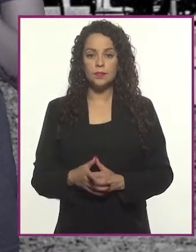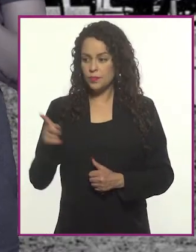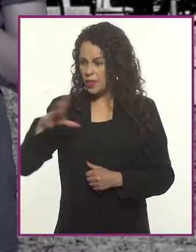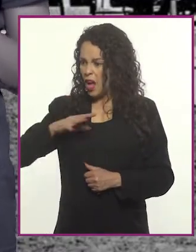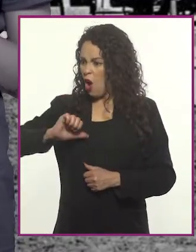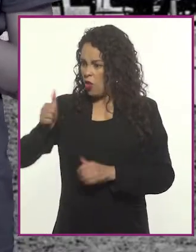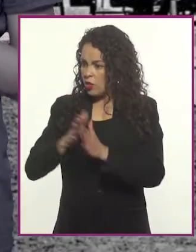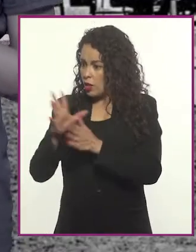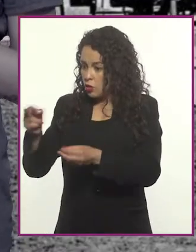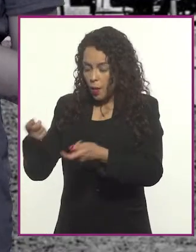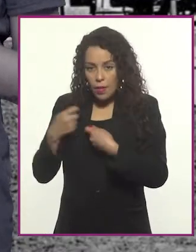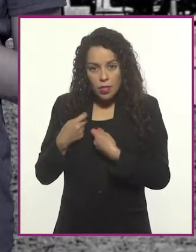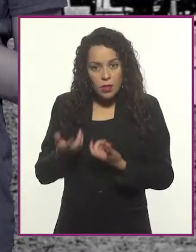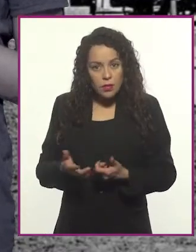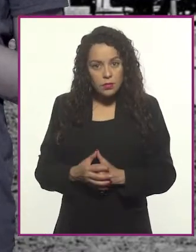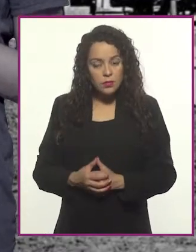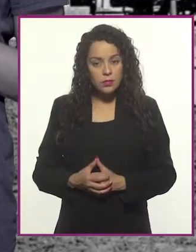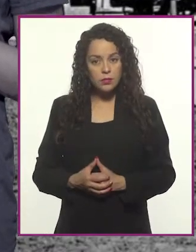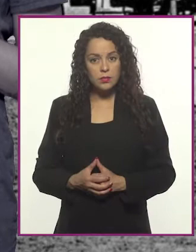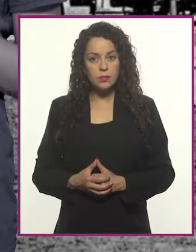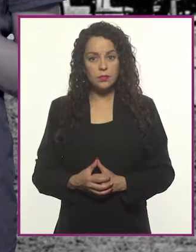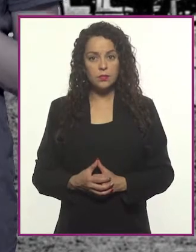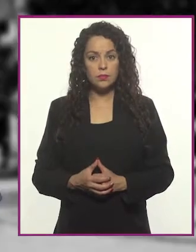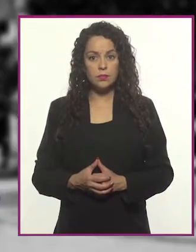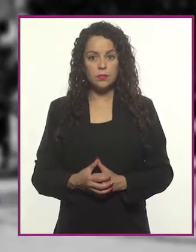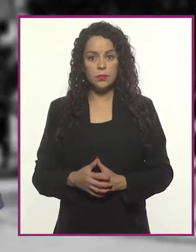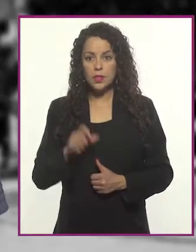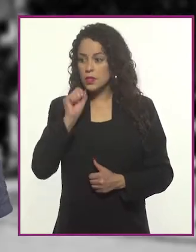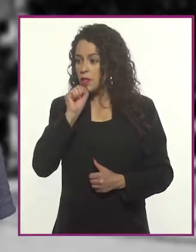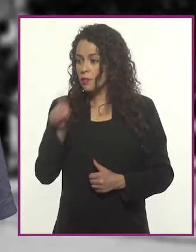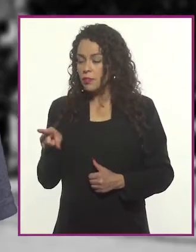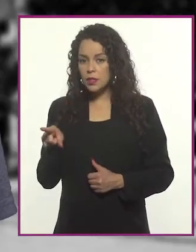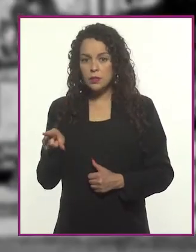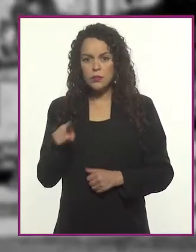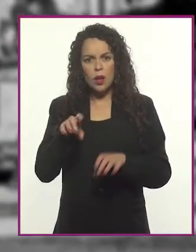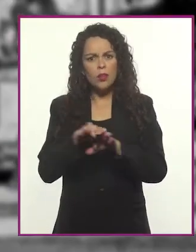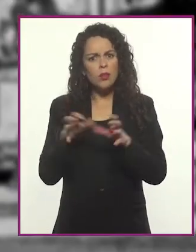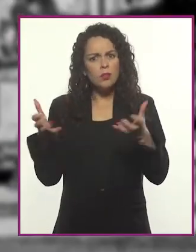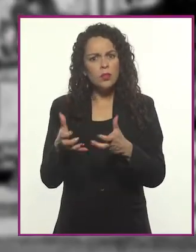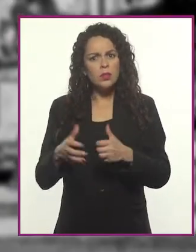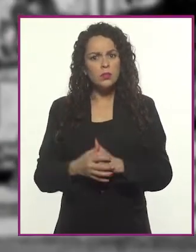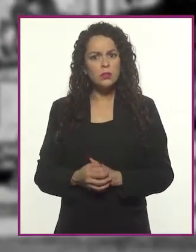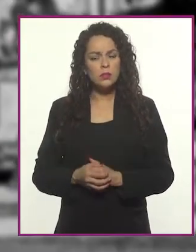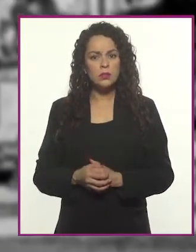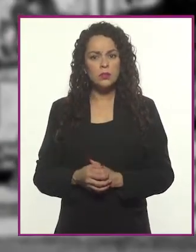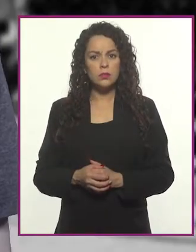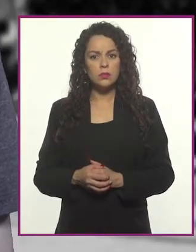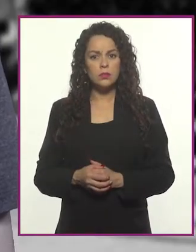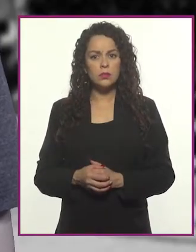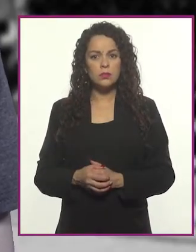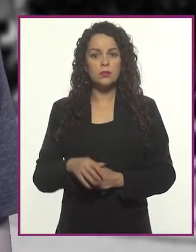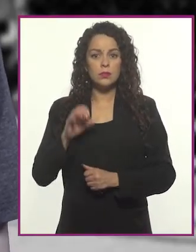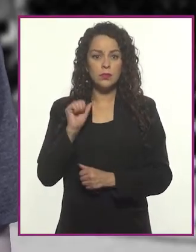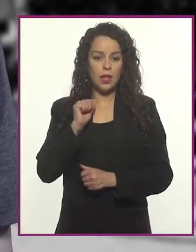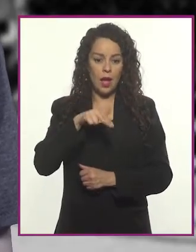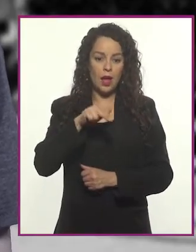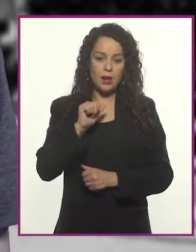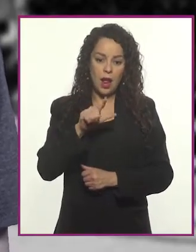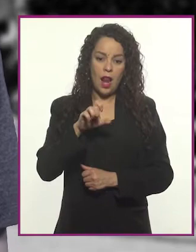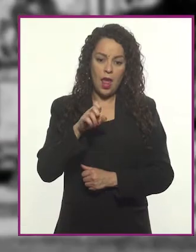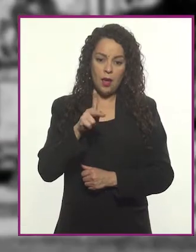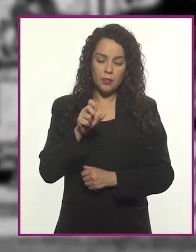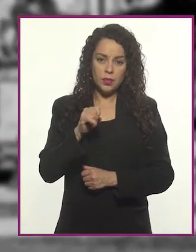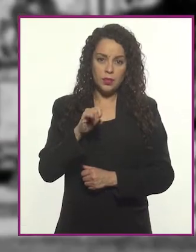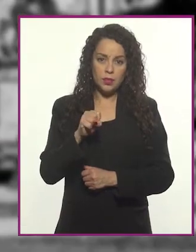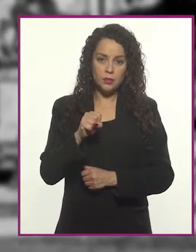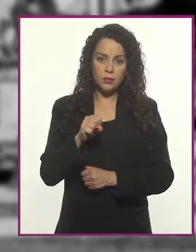¿Tenías otro chocolate y no me lo ofreciste? Es el mismo. ¿Y cómo le hiciste? Con una analepsis. ¿Y